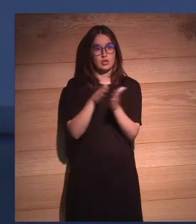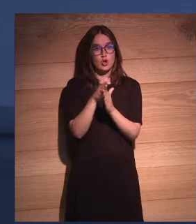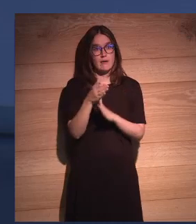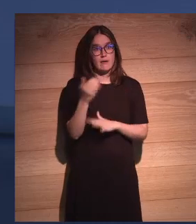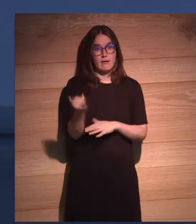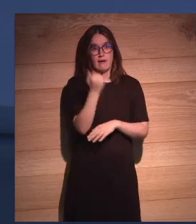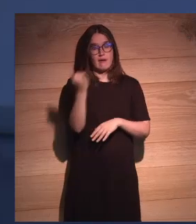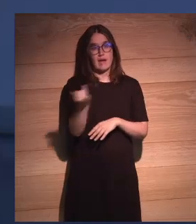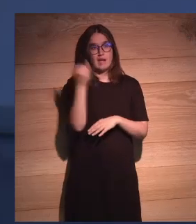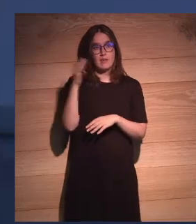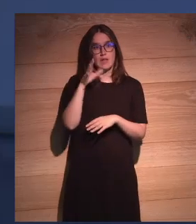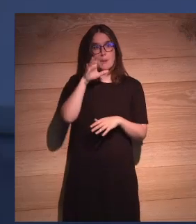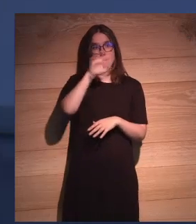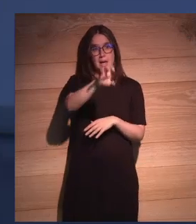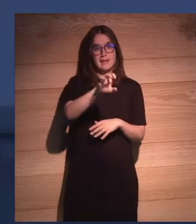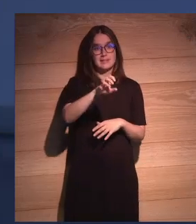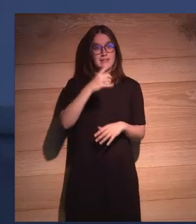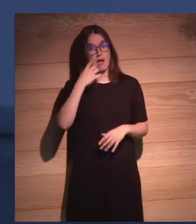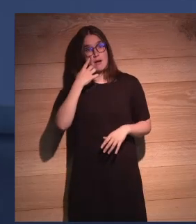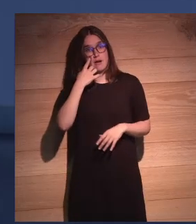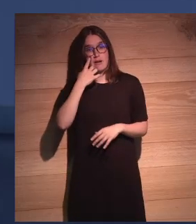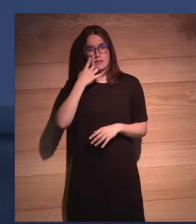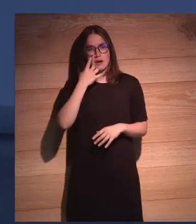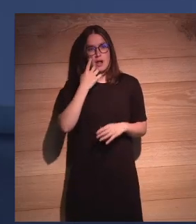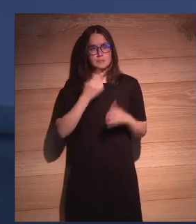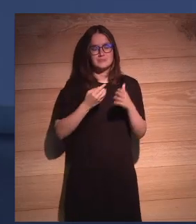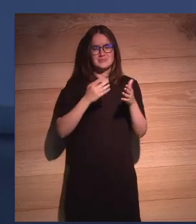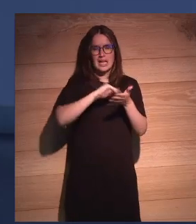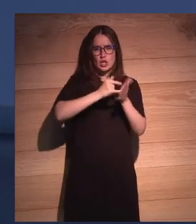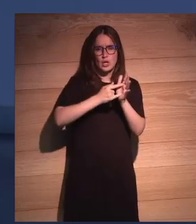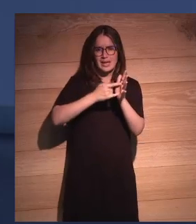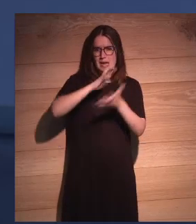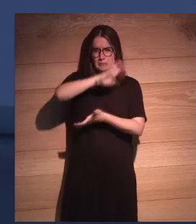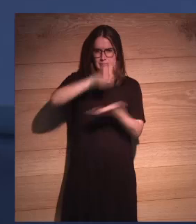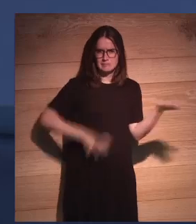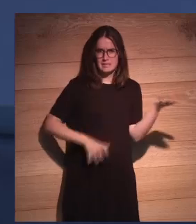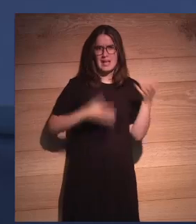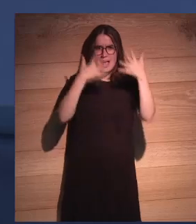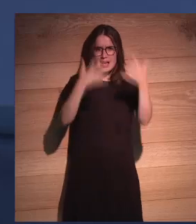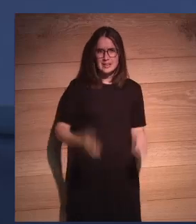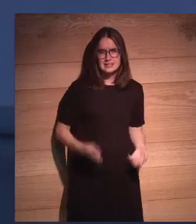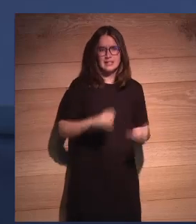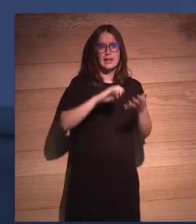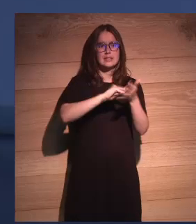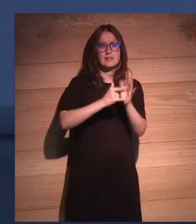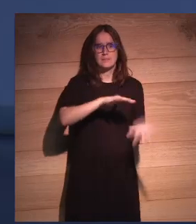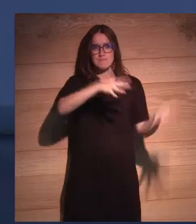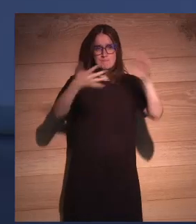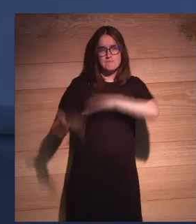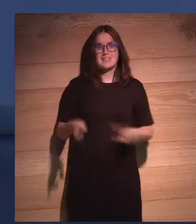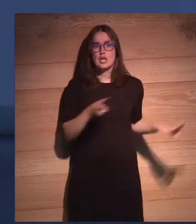Retina. Ha escrito mucho sobre tecnología, ha escrito mucho sobre transformación digital, sobre